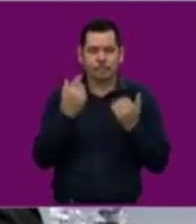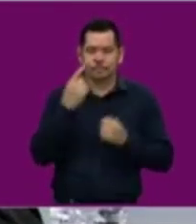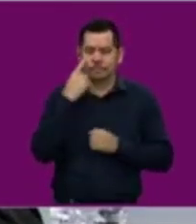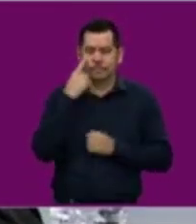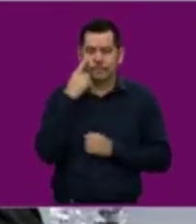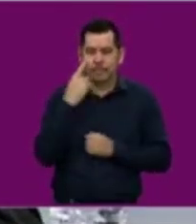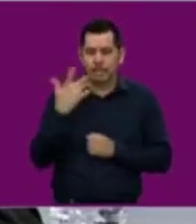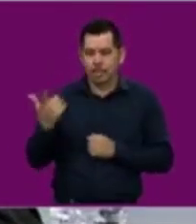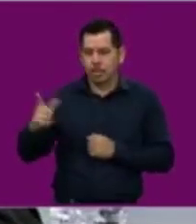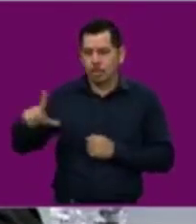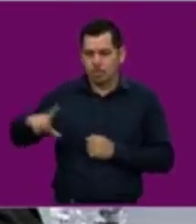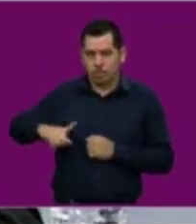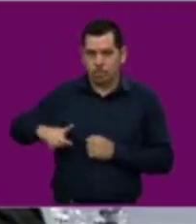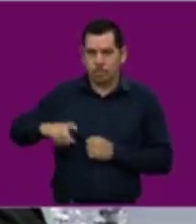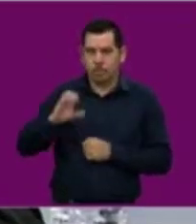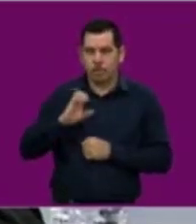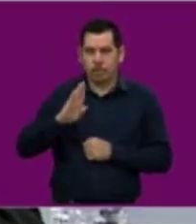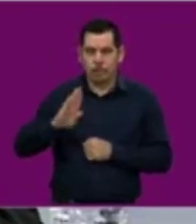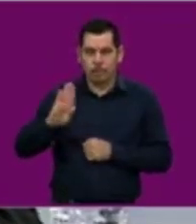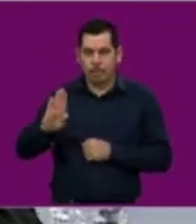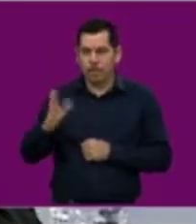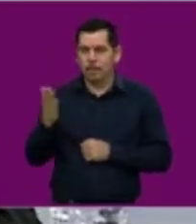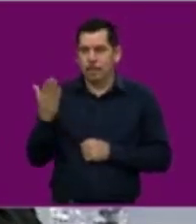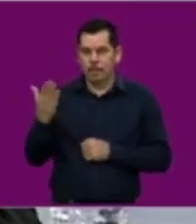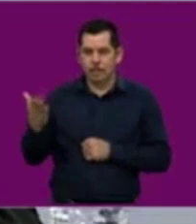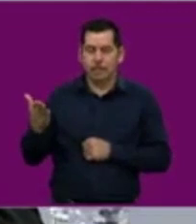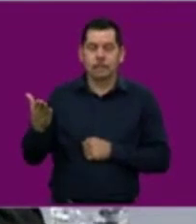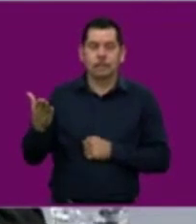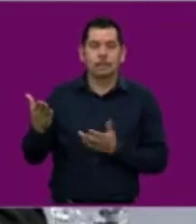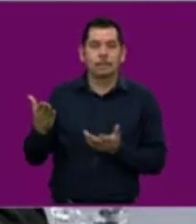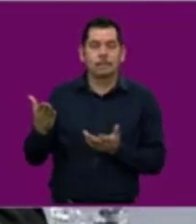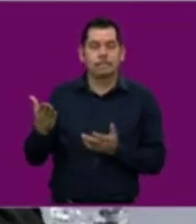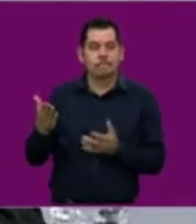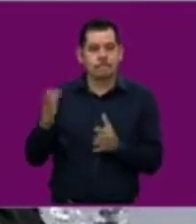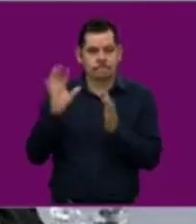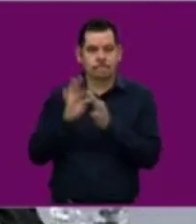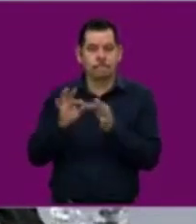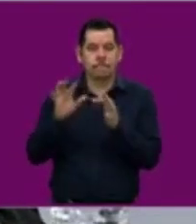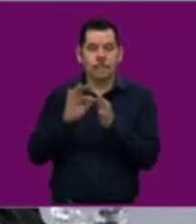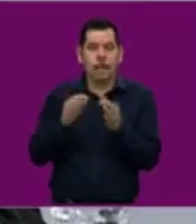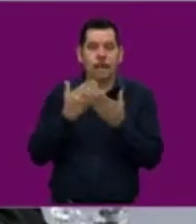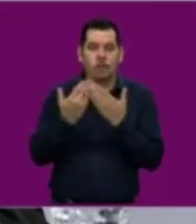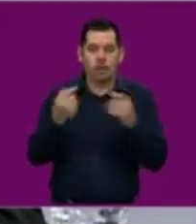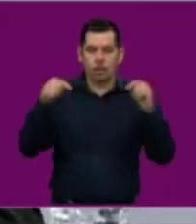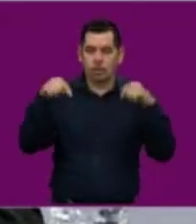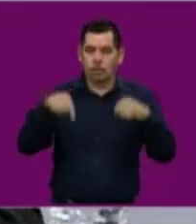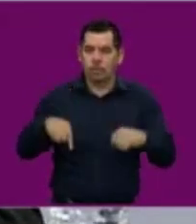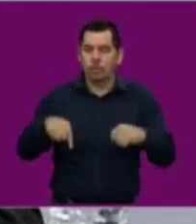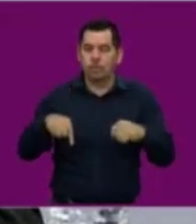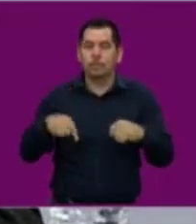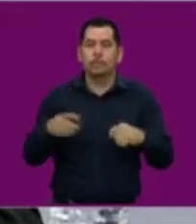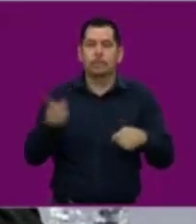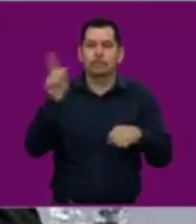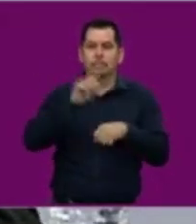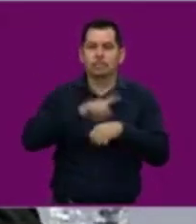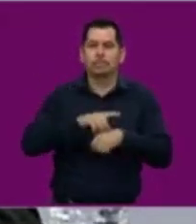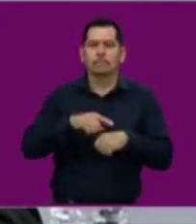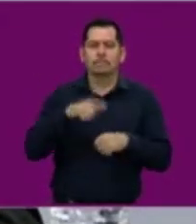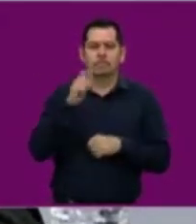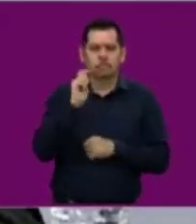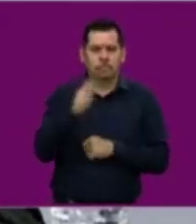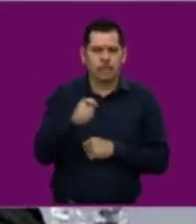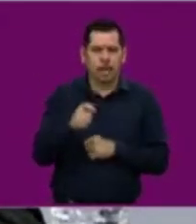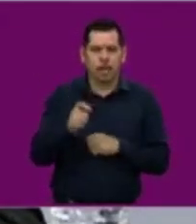señor gobernador del estado cuauhtémoc blanco grabó este te guía trataremos de puntualizar